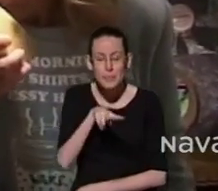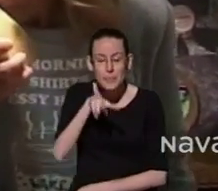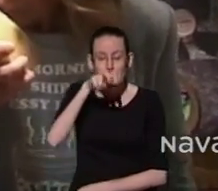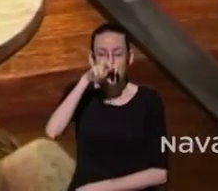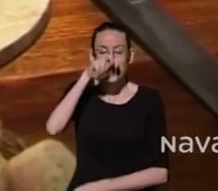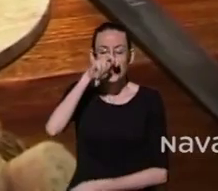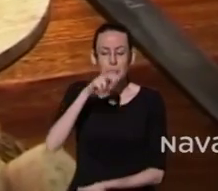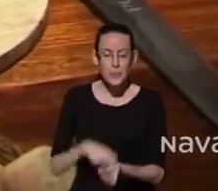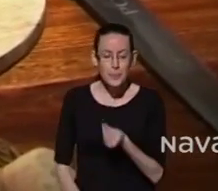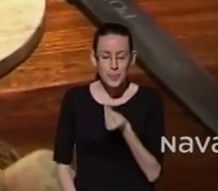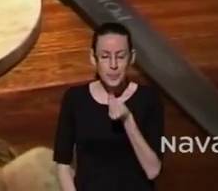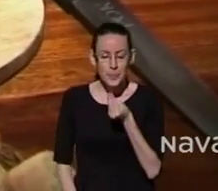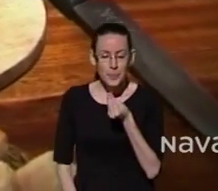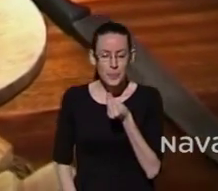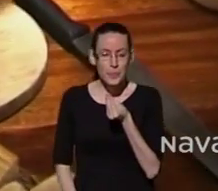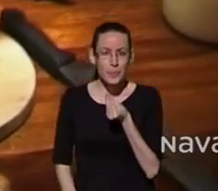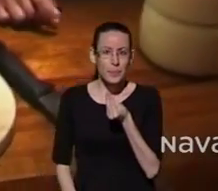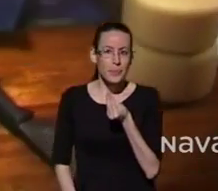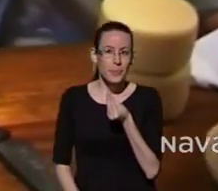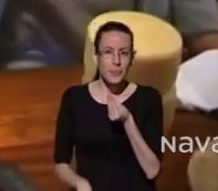huele. Cogerías